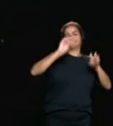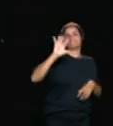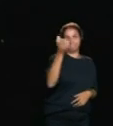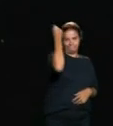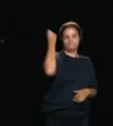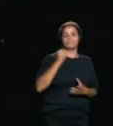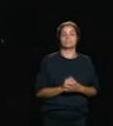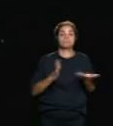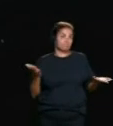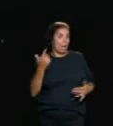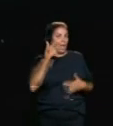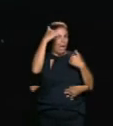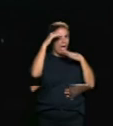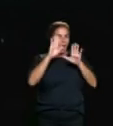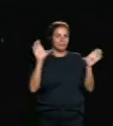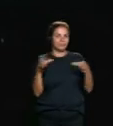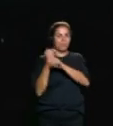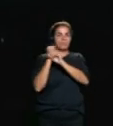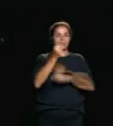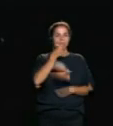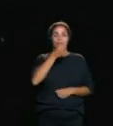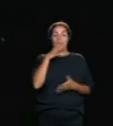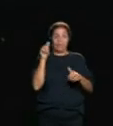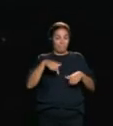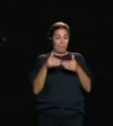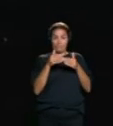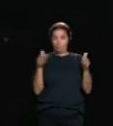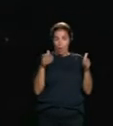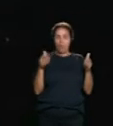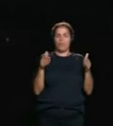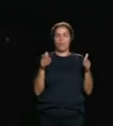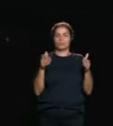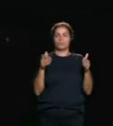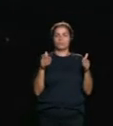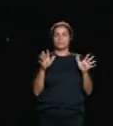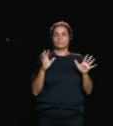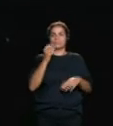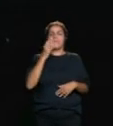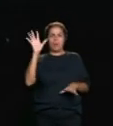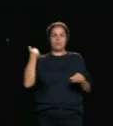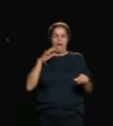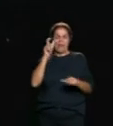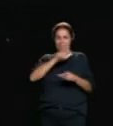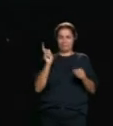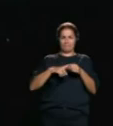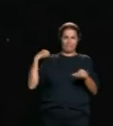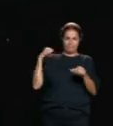esta Sonora, que a pesar de estrenarse con esta formación y con este... Muy buenas noches. Son veteranos.